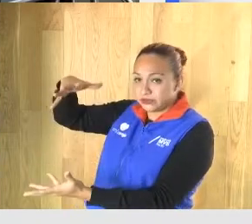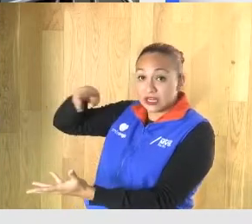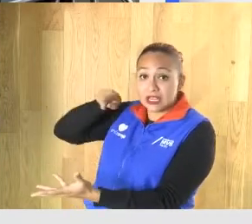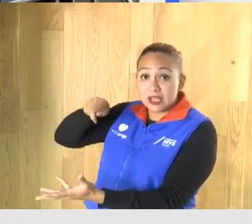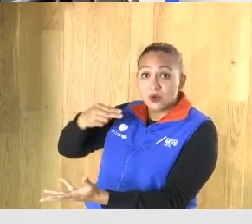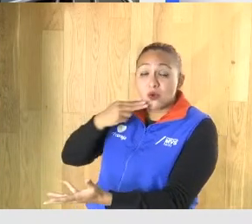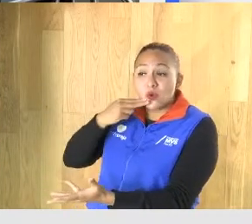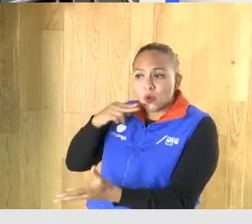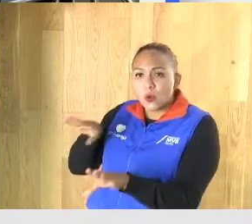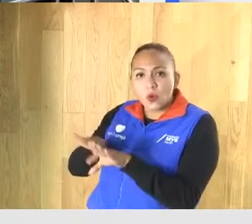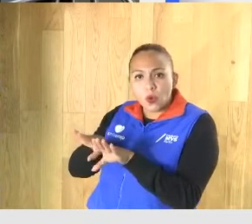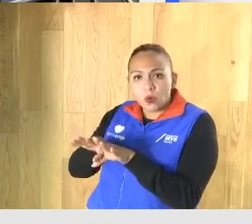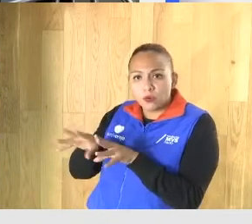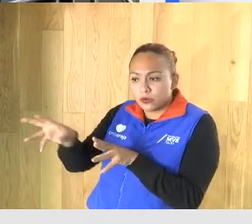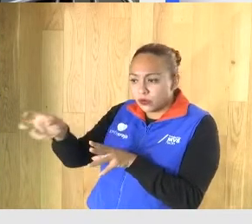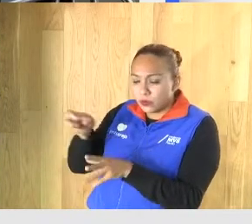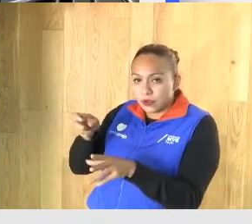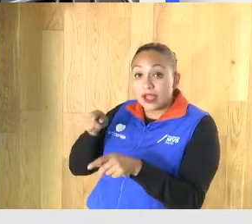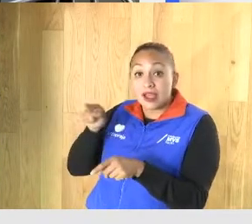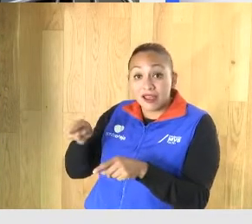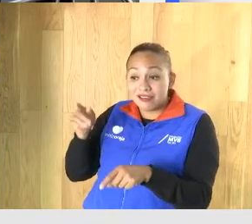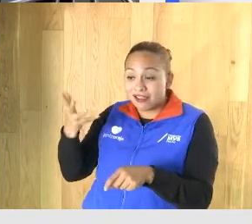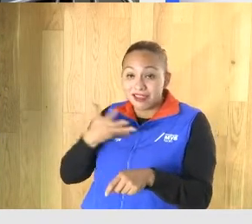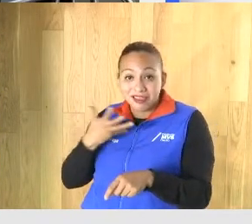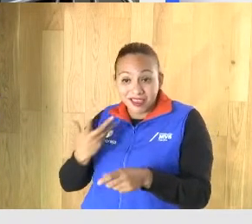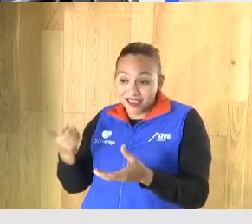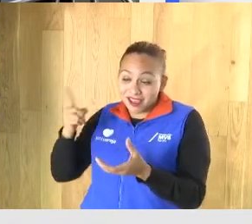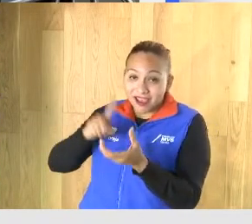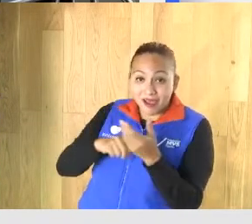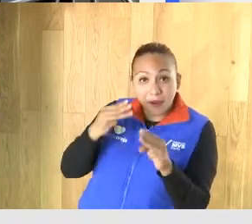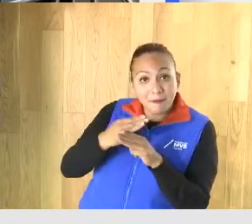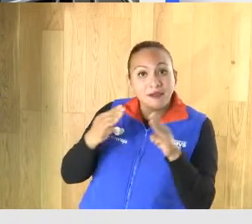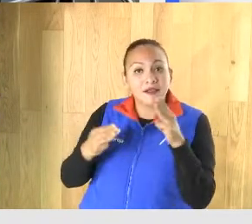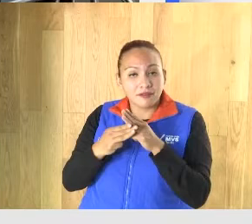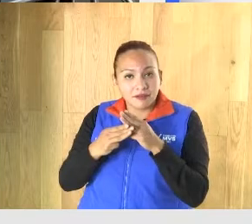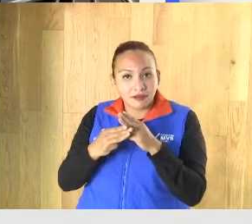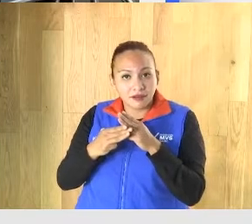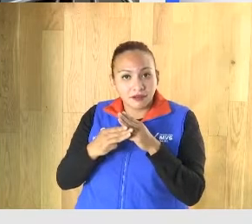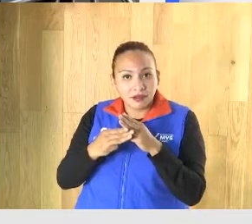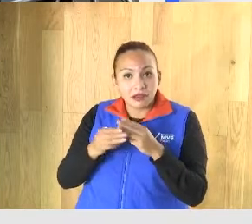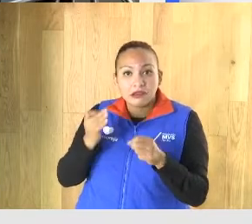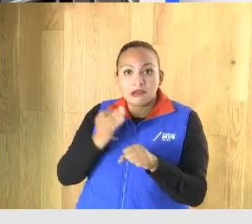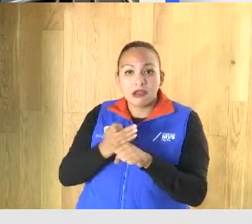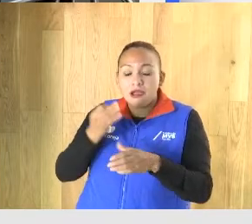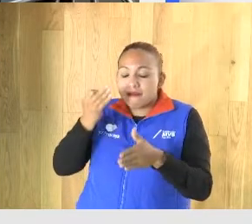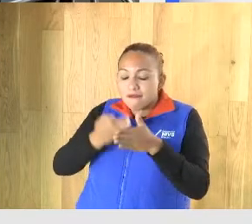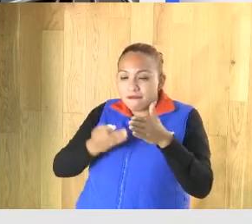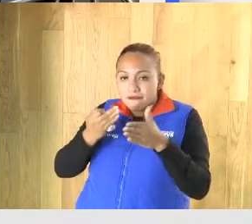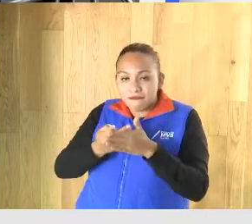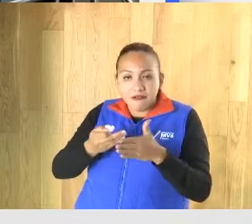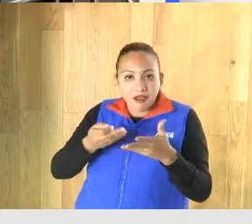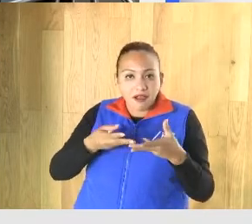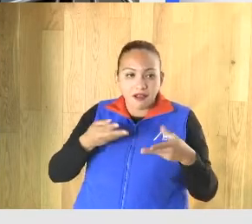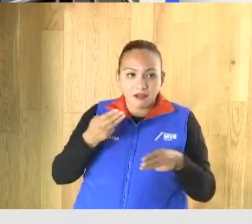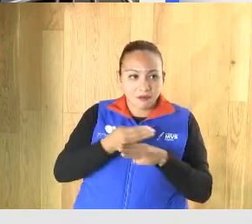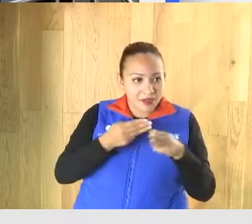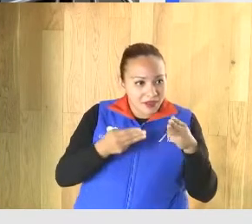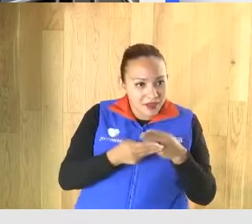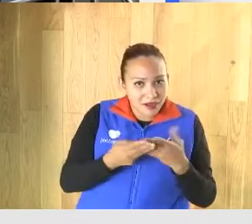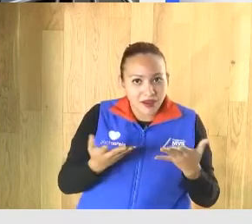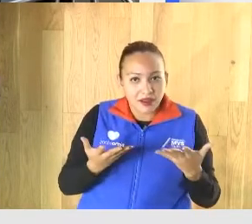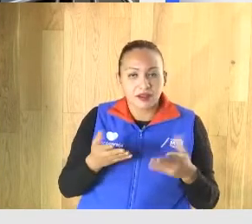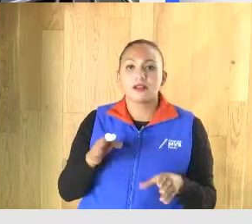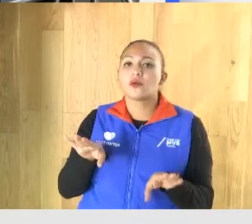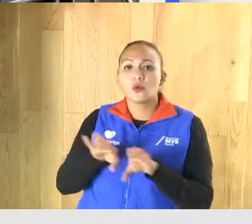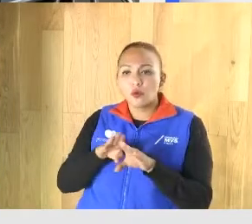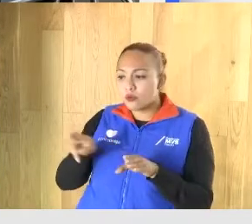están dentro de esos 22 elementos de la tabla periódica que hablábamos, ¿no?, que están en problemas de escasez. Con lo cual, otra de las grandes tendencias a día de